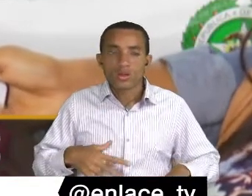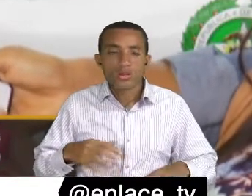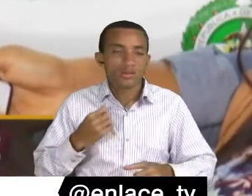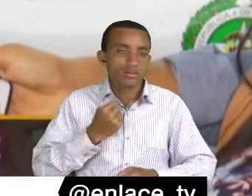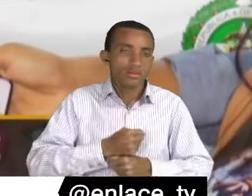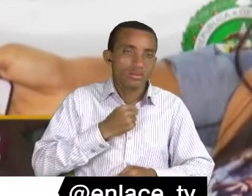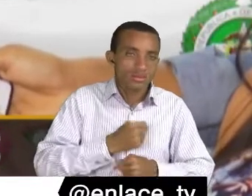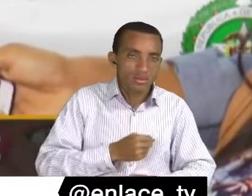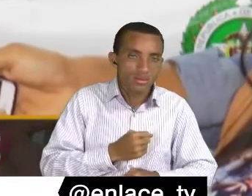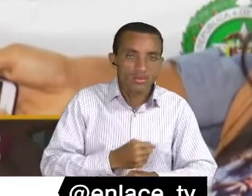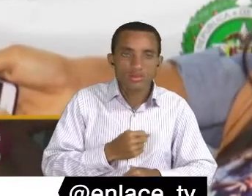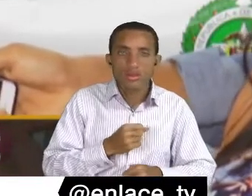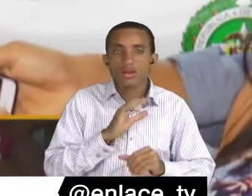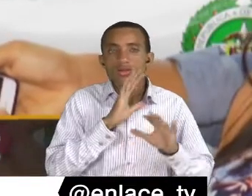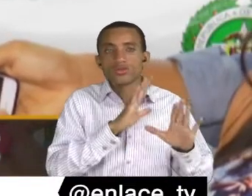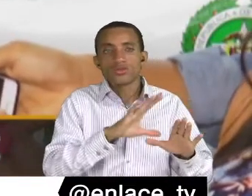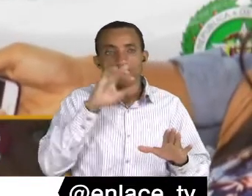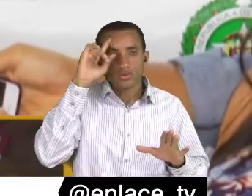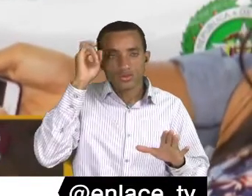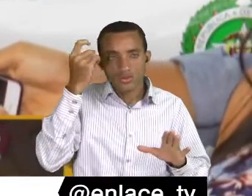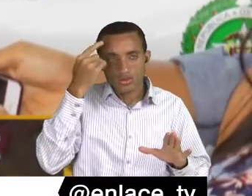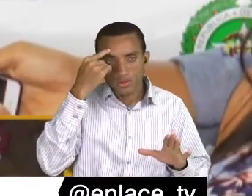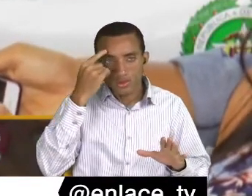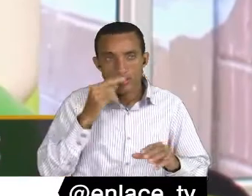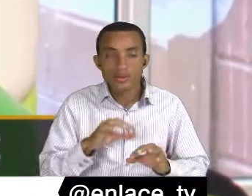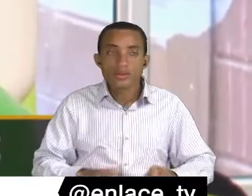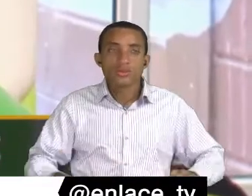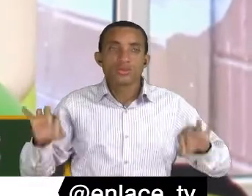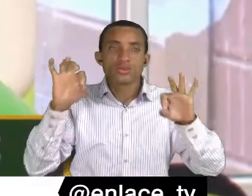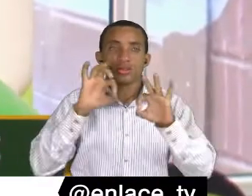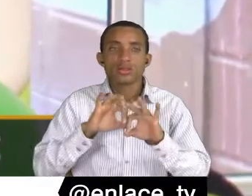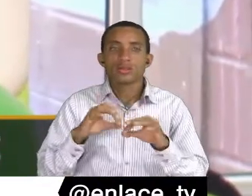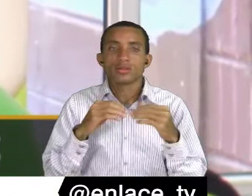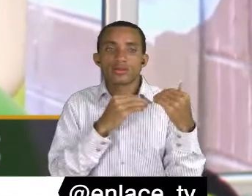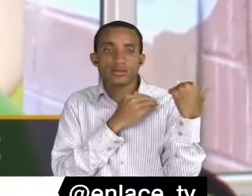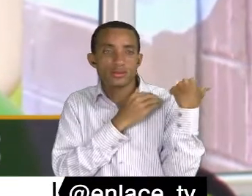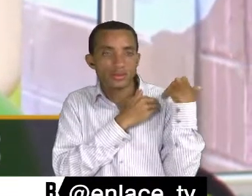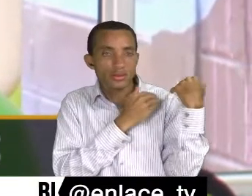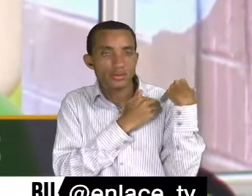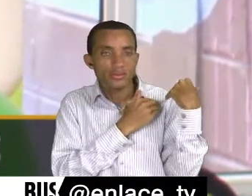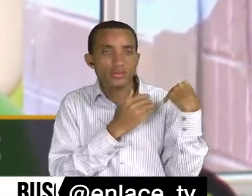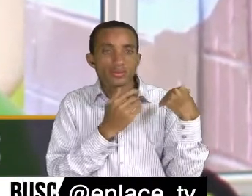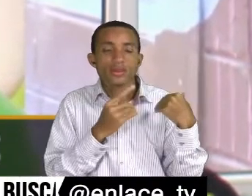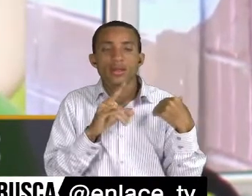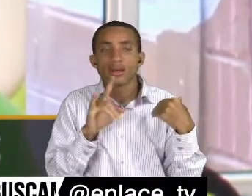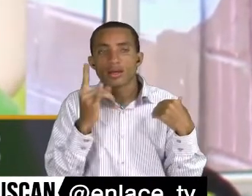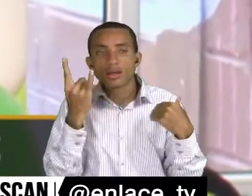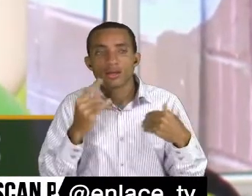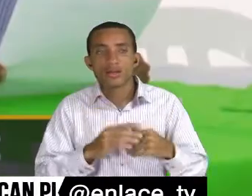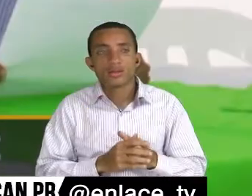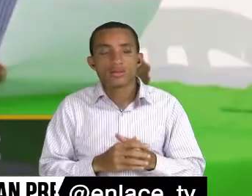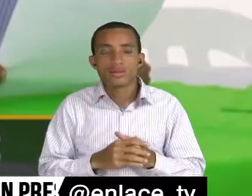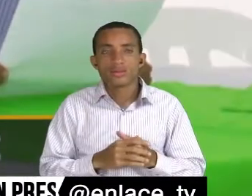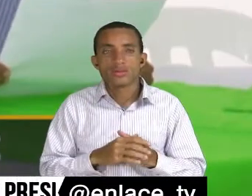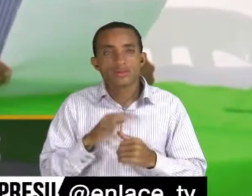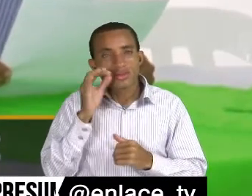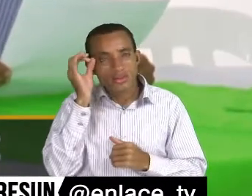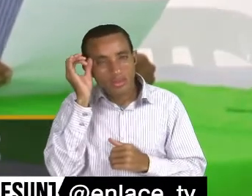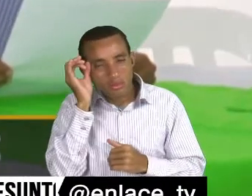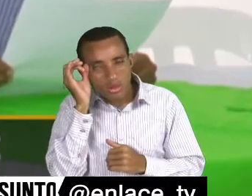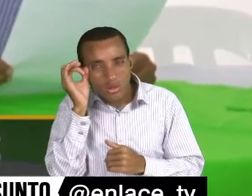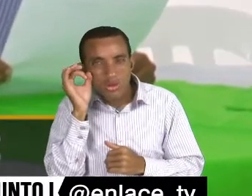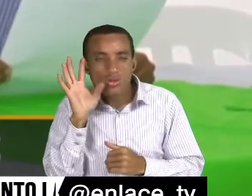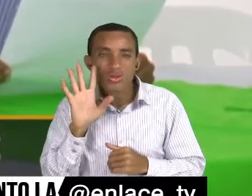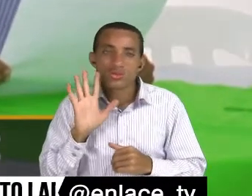funcionario público. Lo importante acá es tener la responsabilidad cuando se van a indagar posibles hechos punibles,